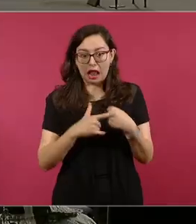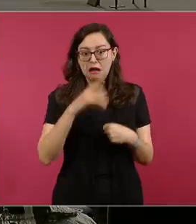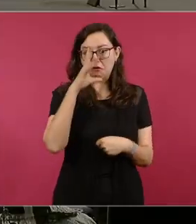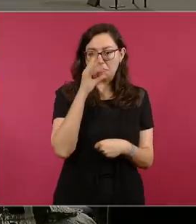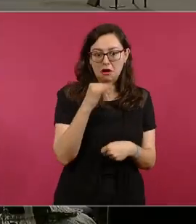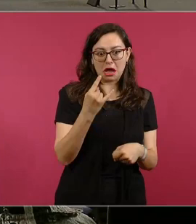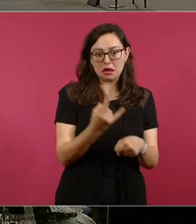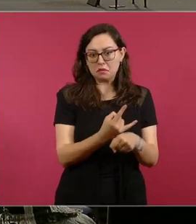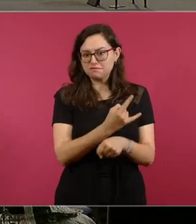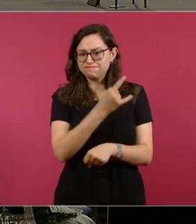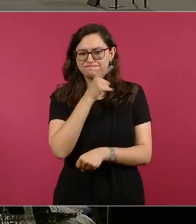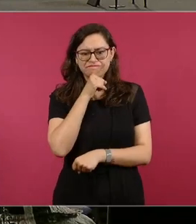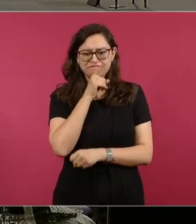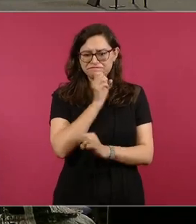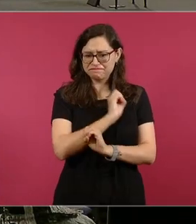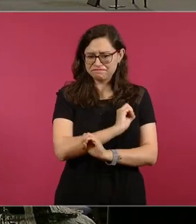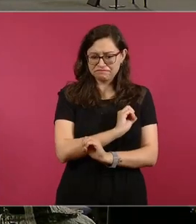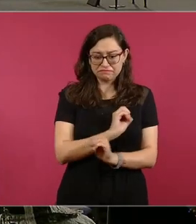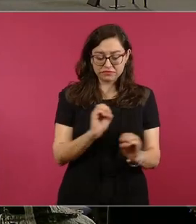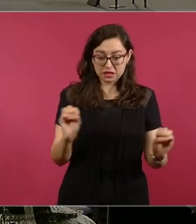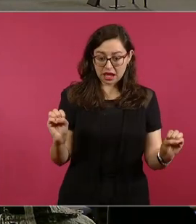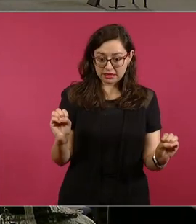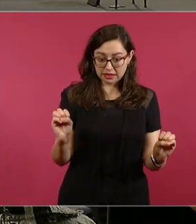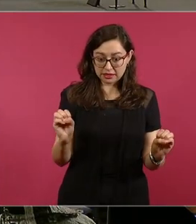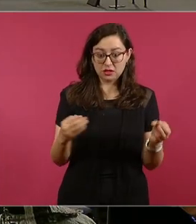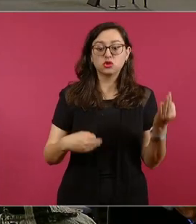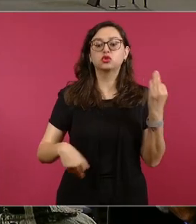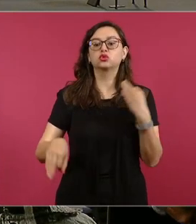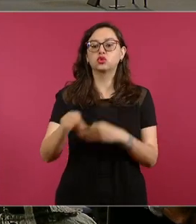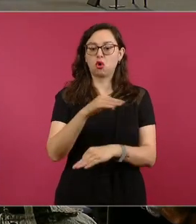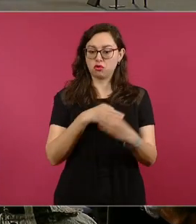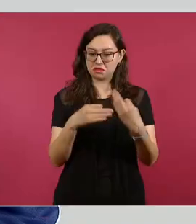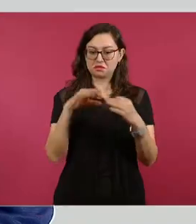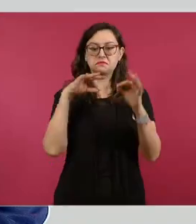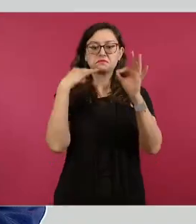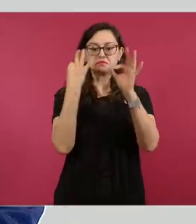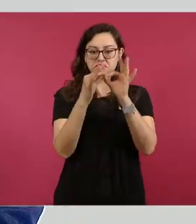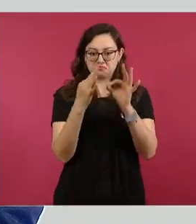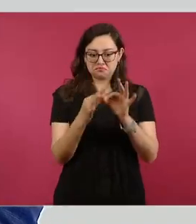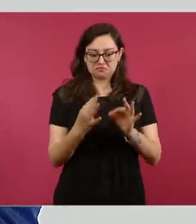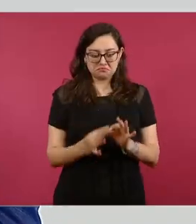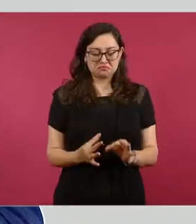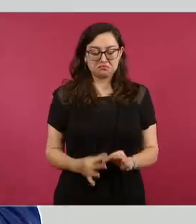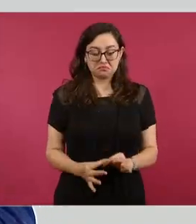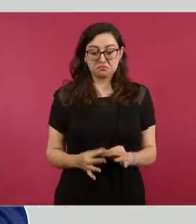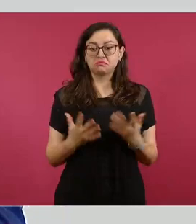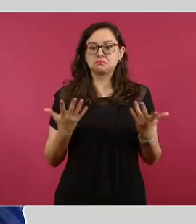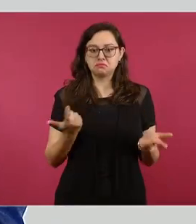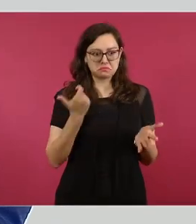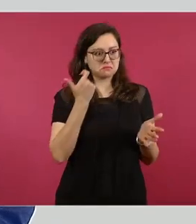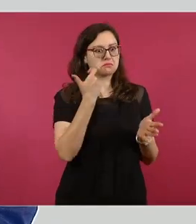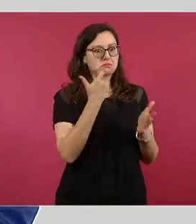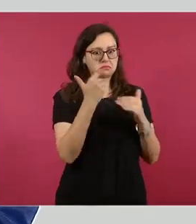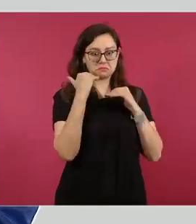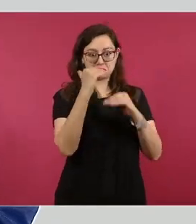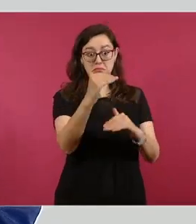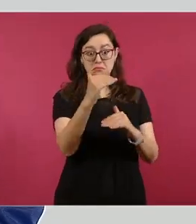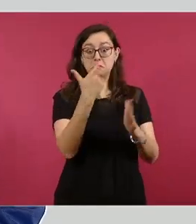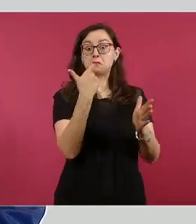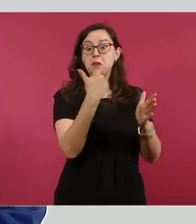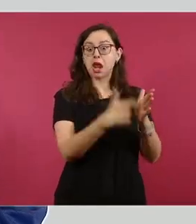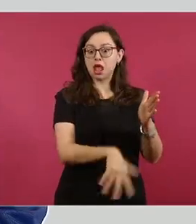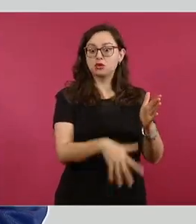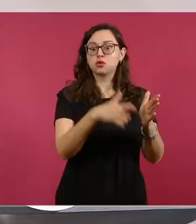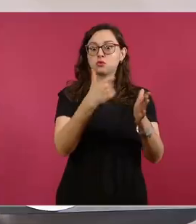precios por arriba de sus máximos regionales. Todas cumplieron y todas dando precios incluso por debajo de ese